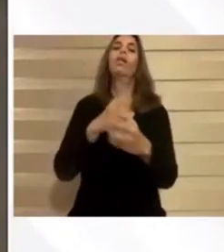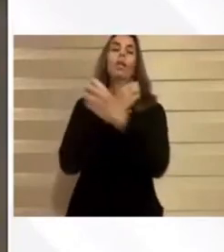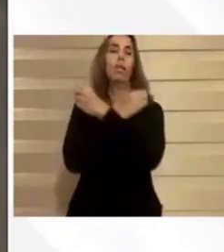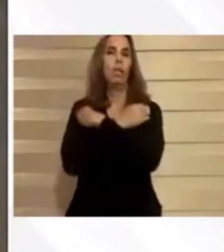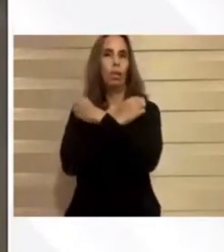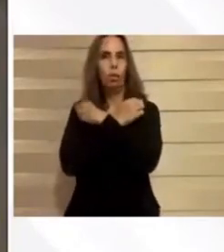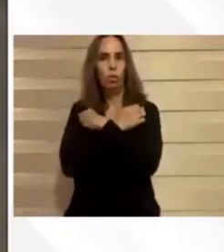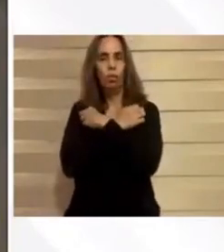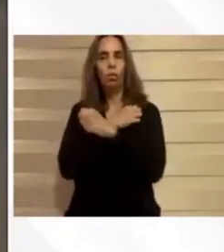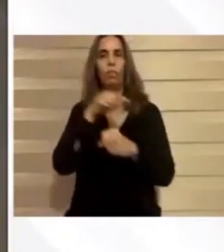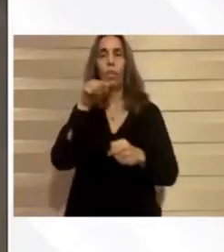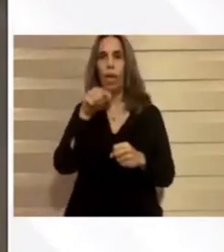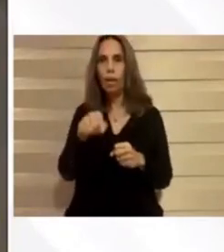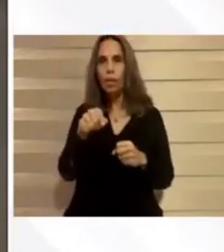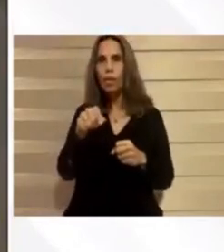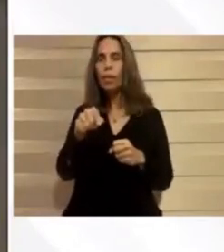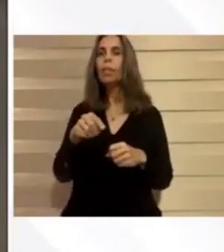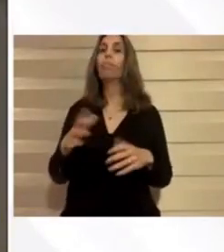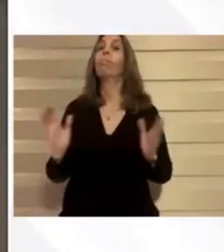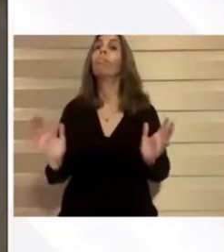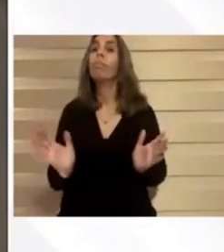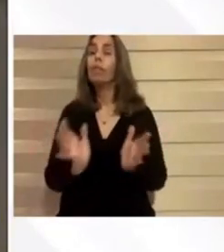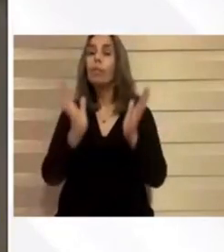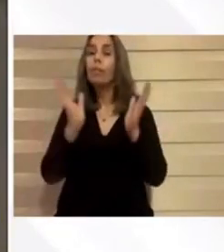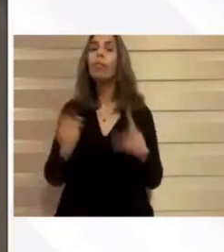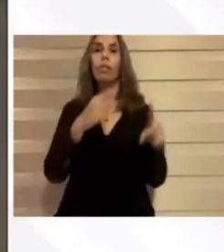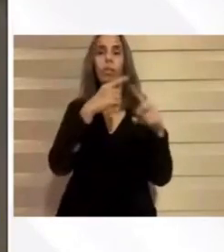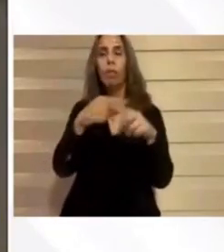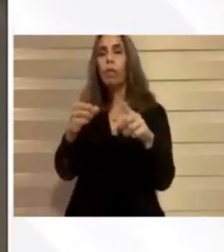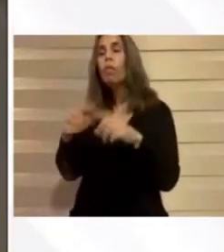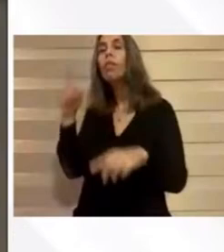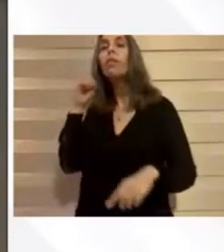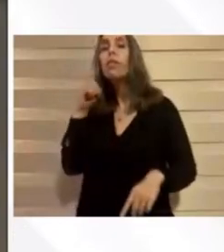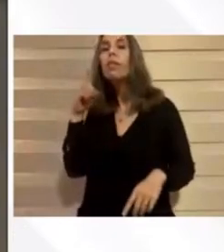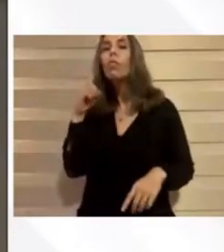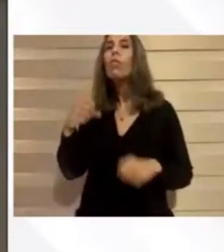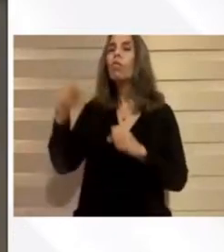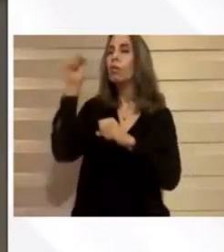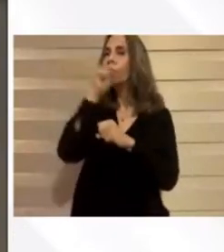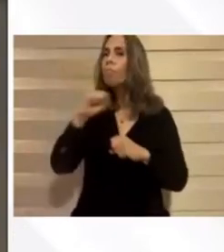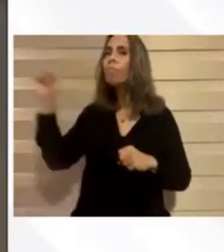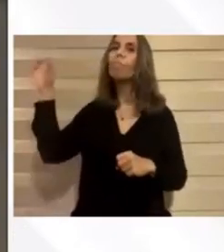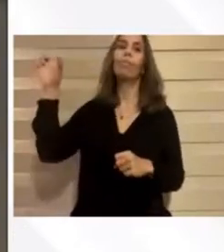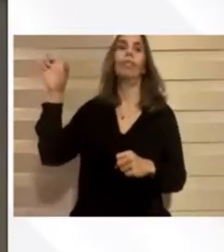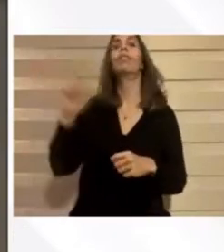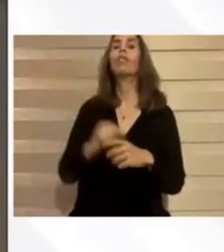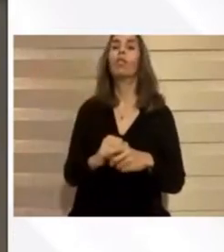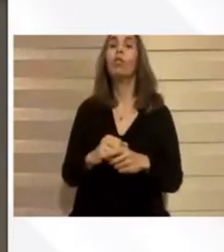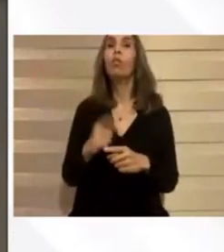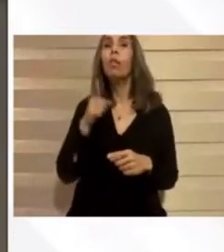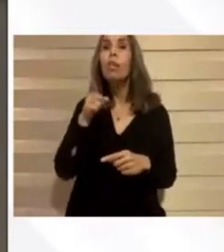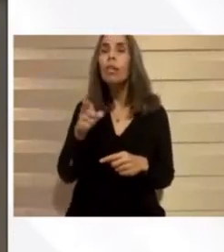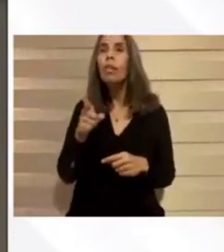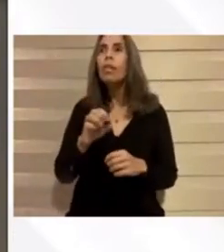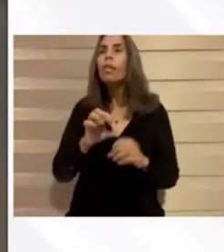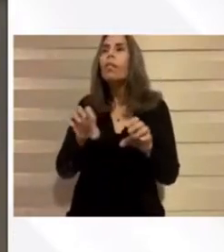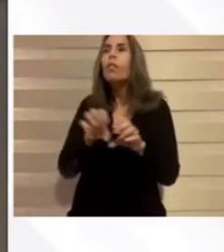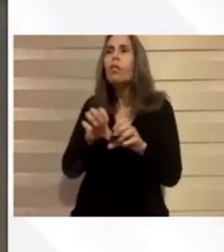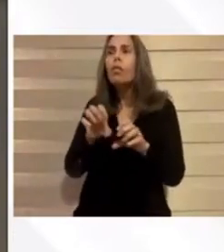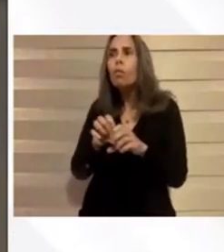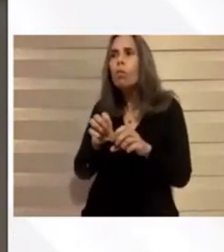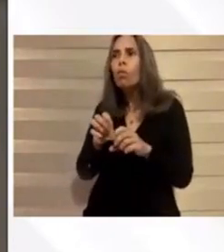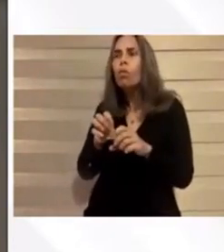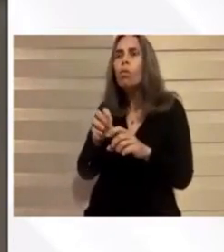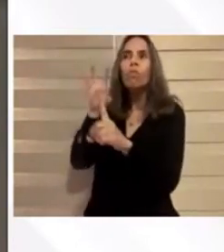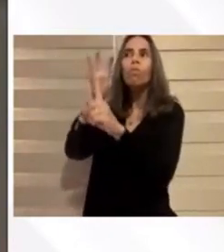participarán mujeres exitosas que compartirán sus experiencias sobre cómo lograron sus metas. De igual manera,